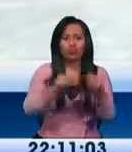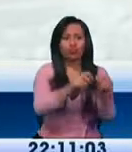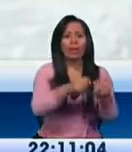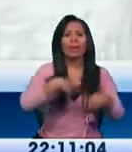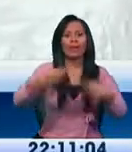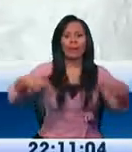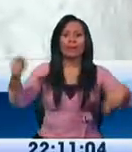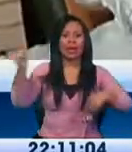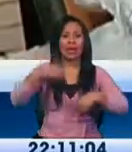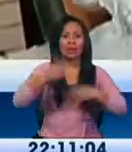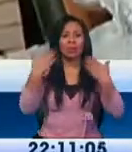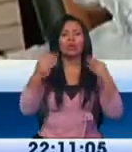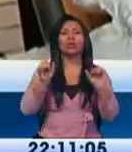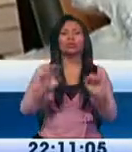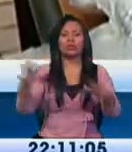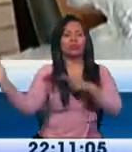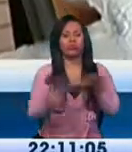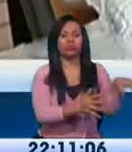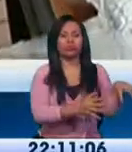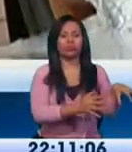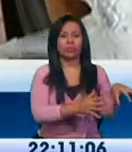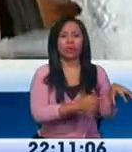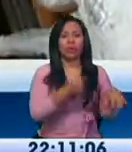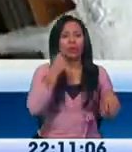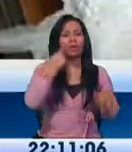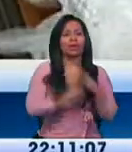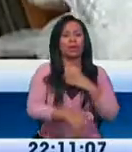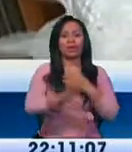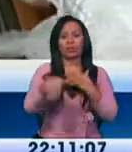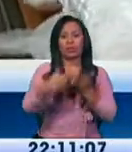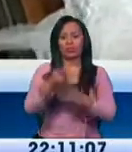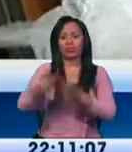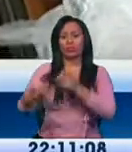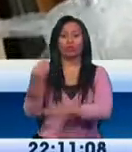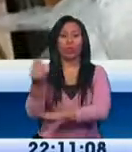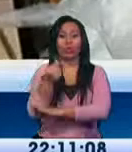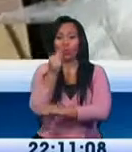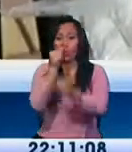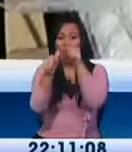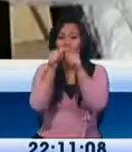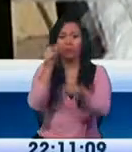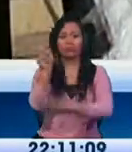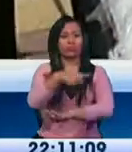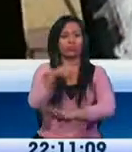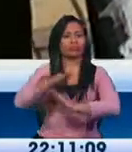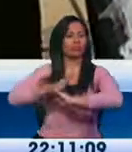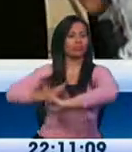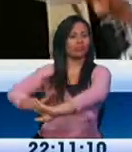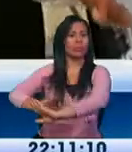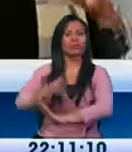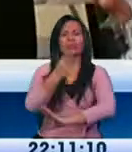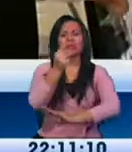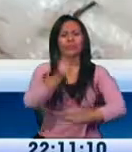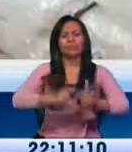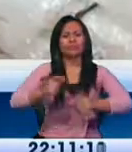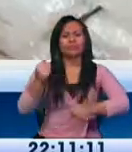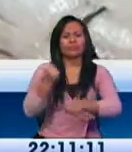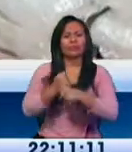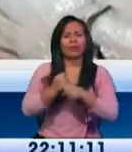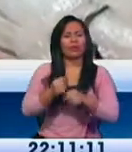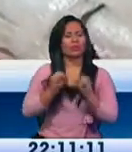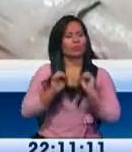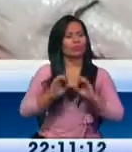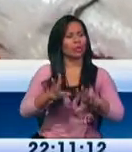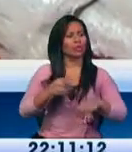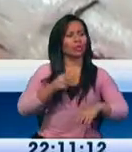puerto principal. Son modos operandi que tienen esta clase de personas. De pronto sería de que no llega